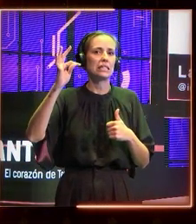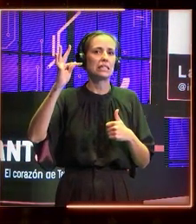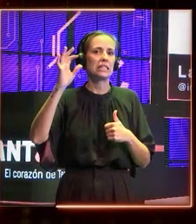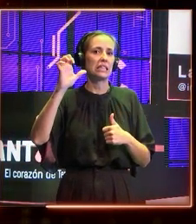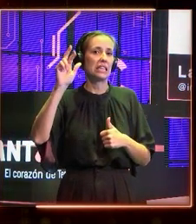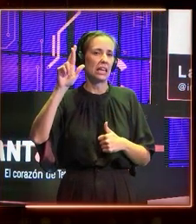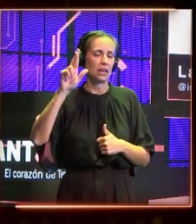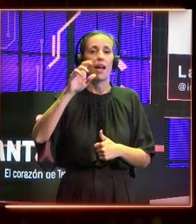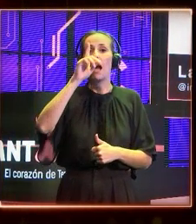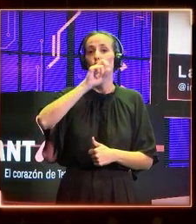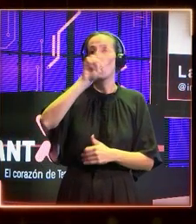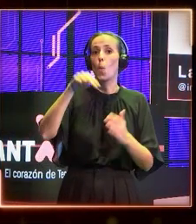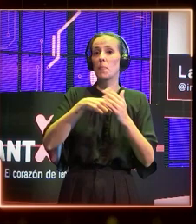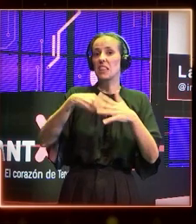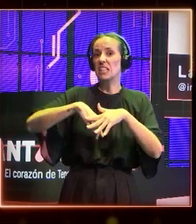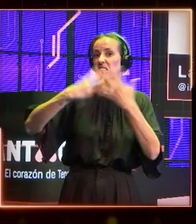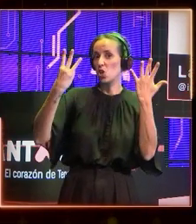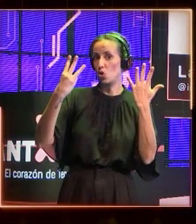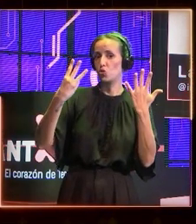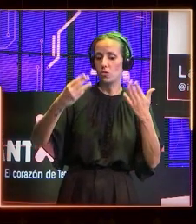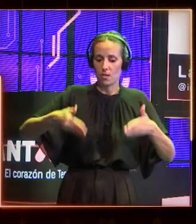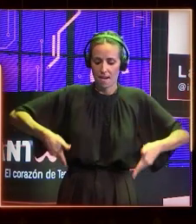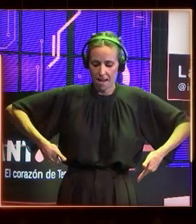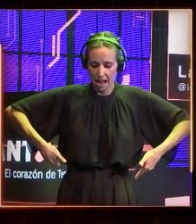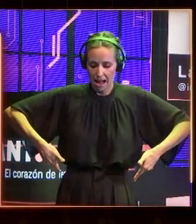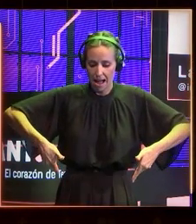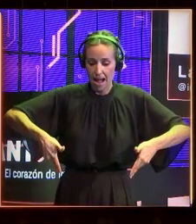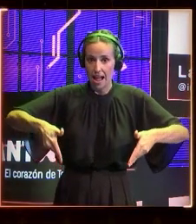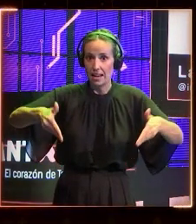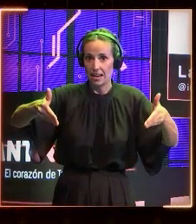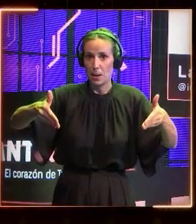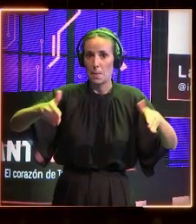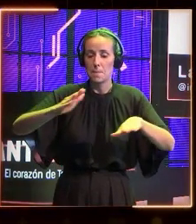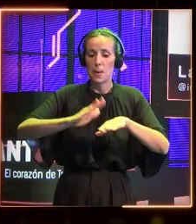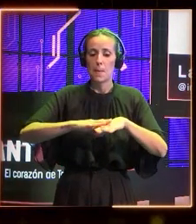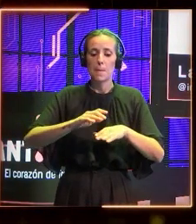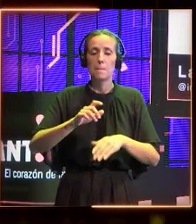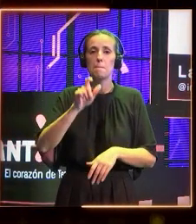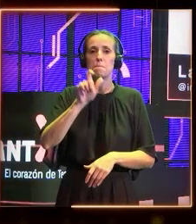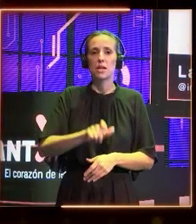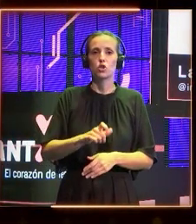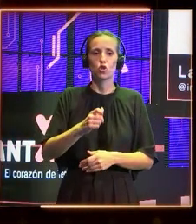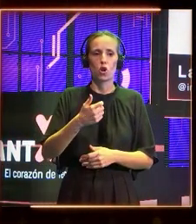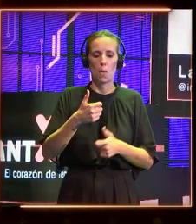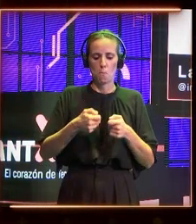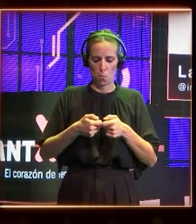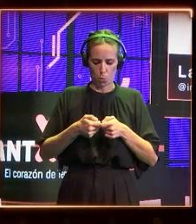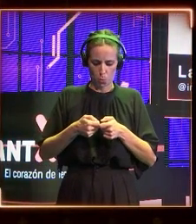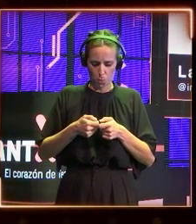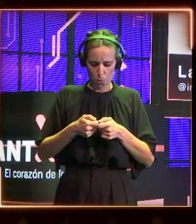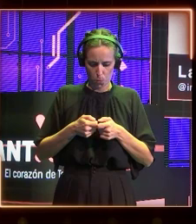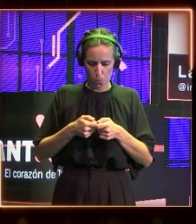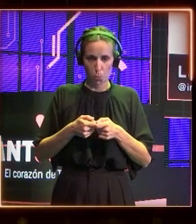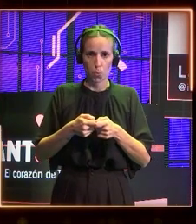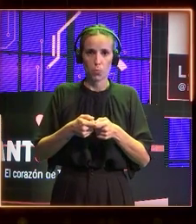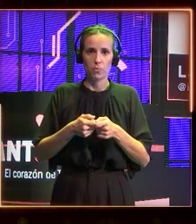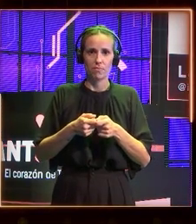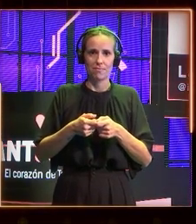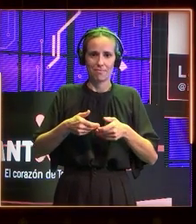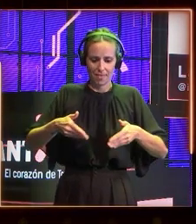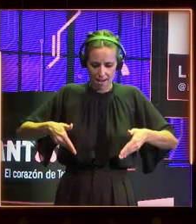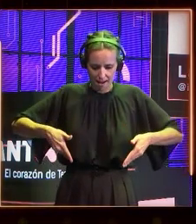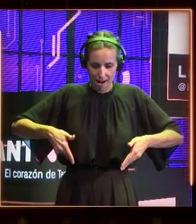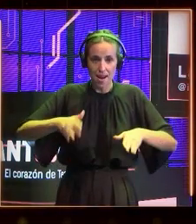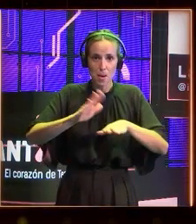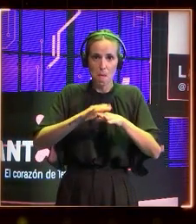equivoco donde dibujaron Un carril de personas escribiendo por el móvil vale imaginemos que volvemos Hace 13